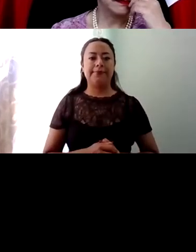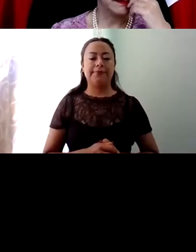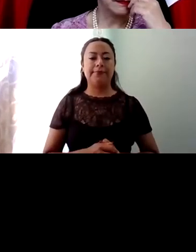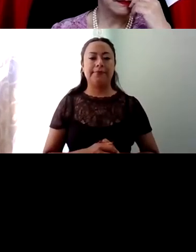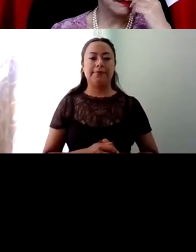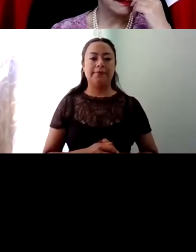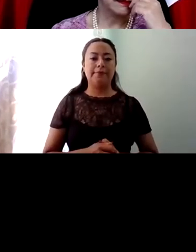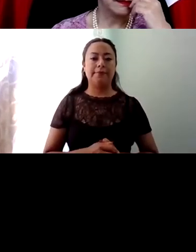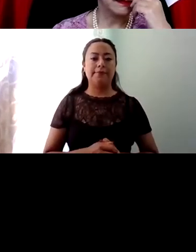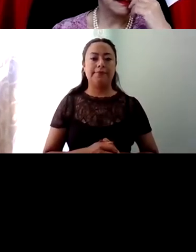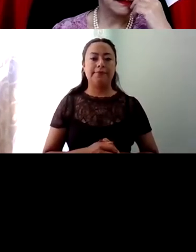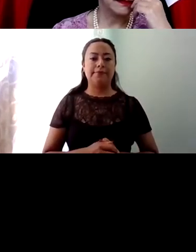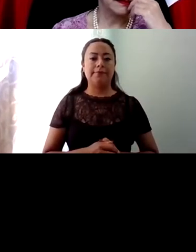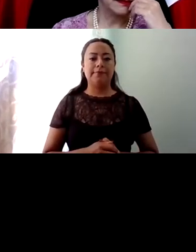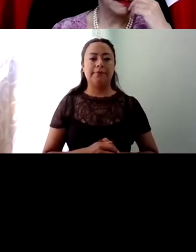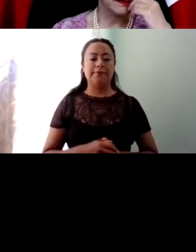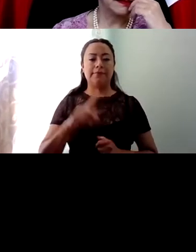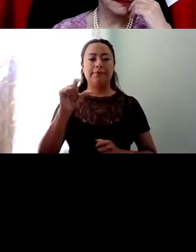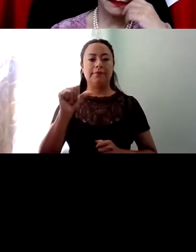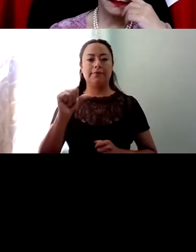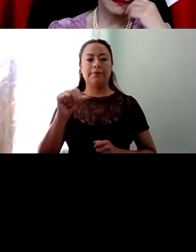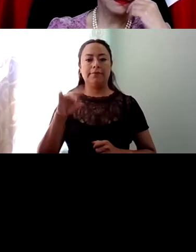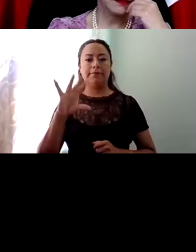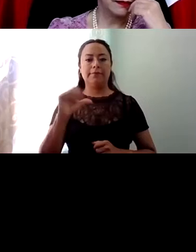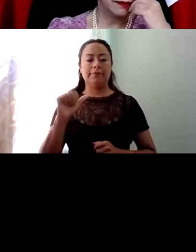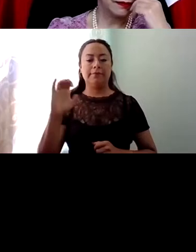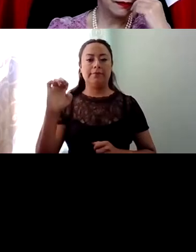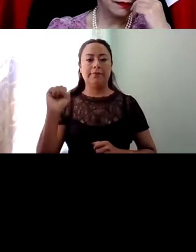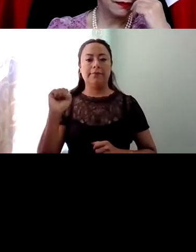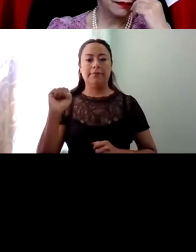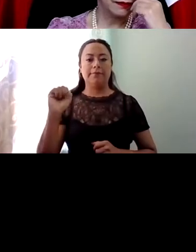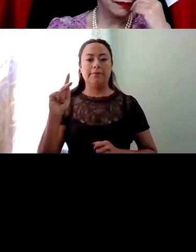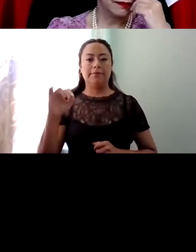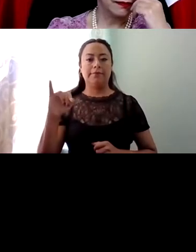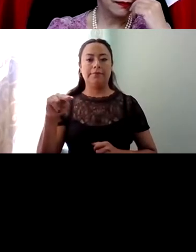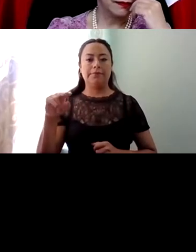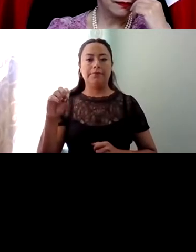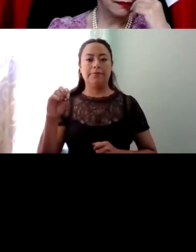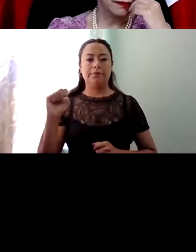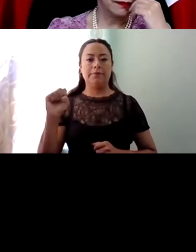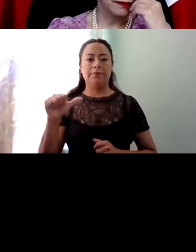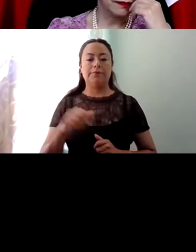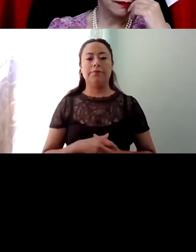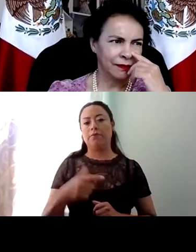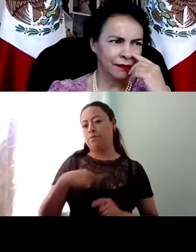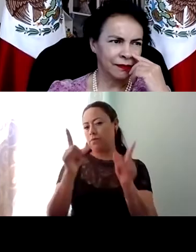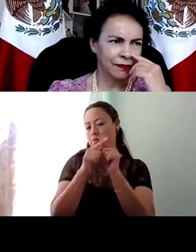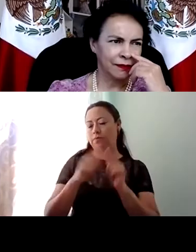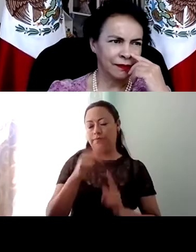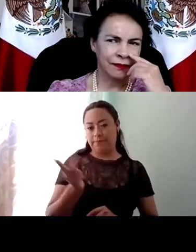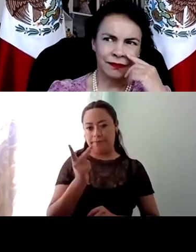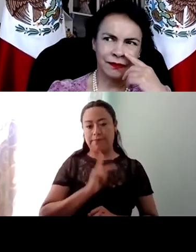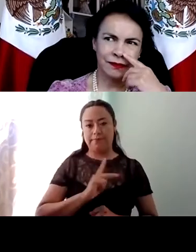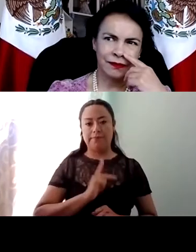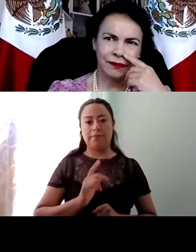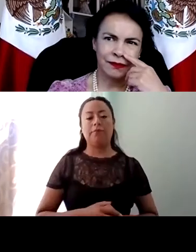consejera Tania Espinosa. Voy a ser muy breve con mi pregunta. Solo quiero comentarle que yo también subí